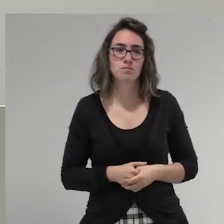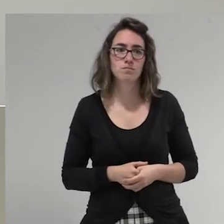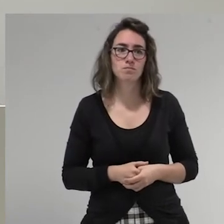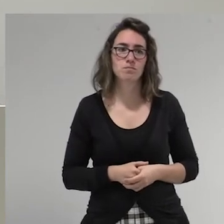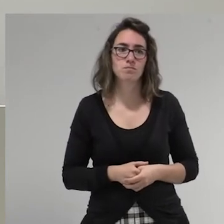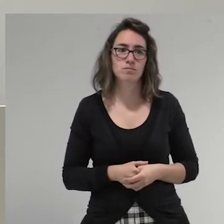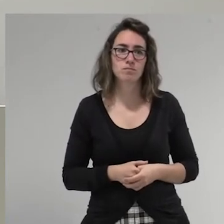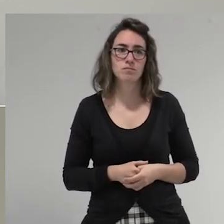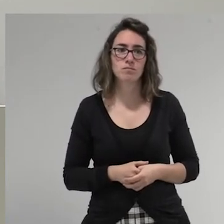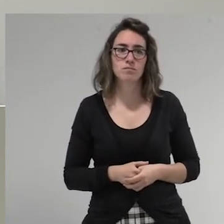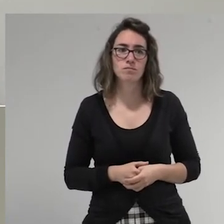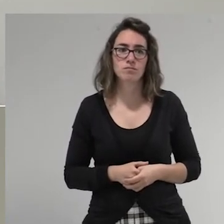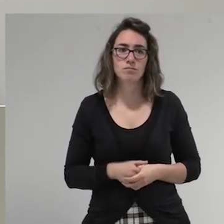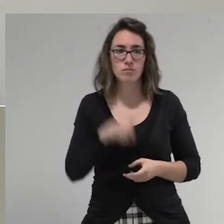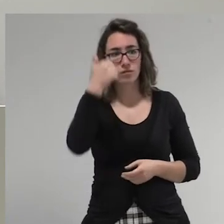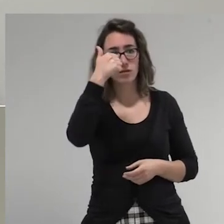Hay una